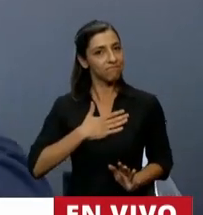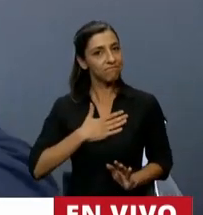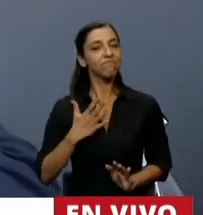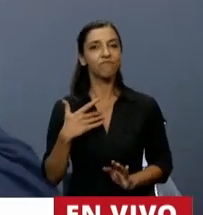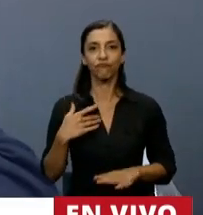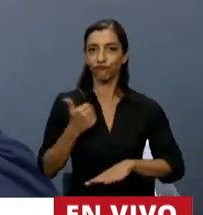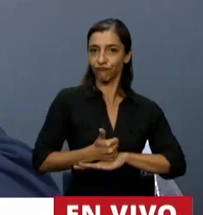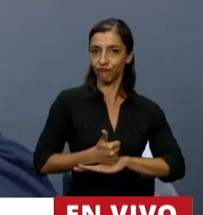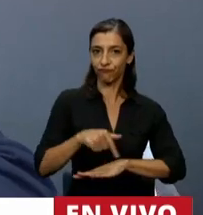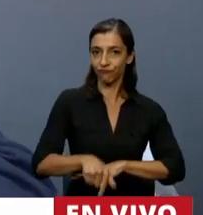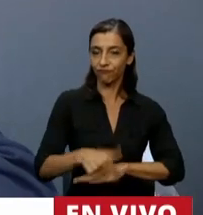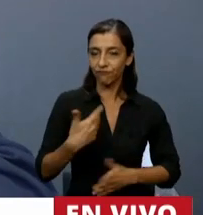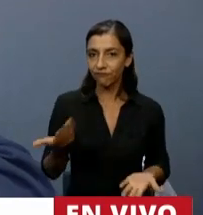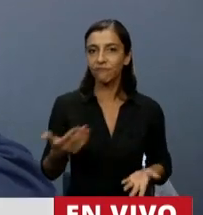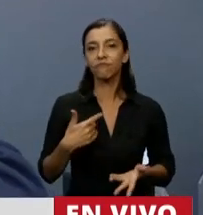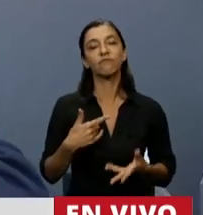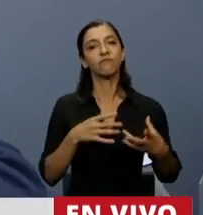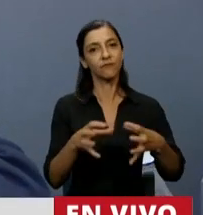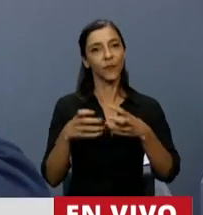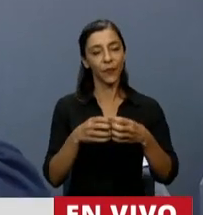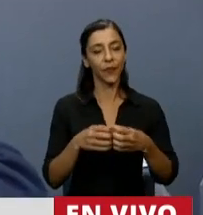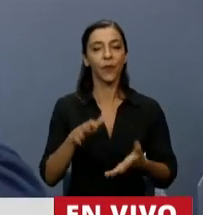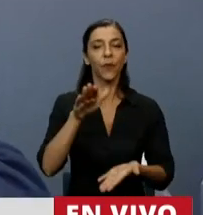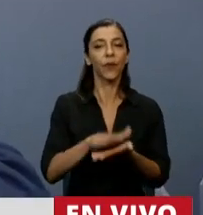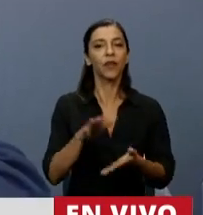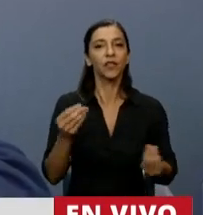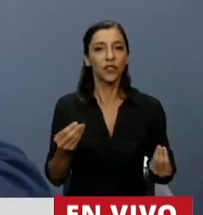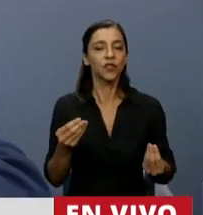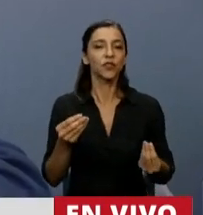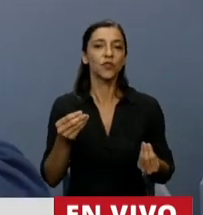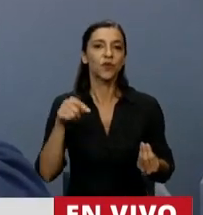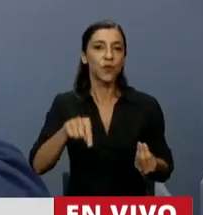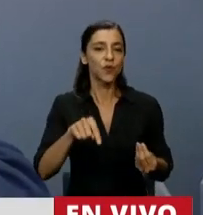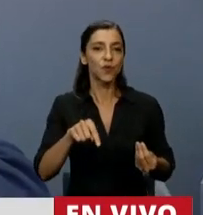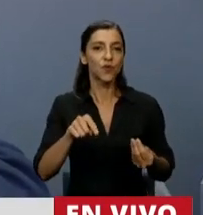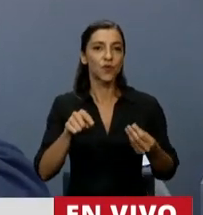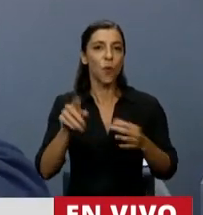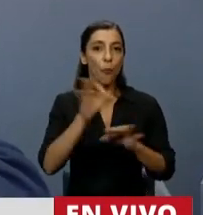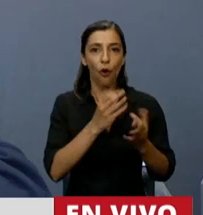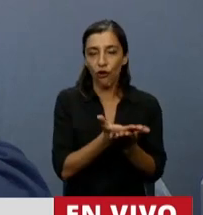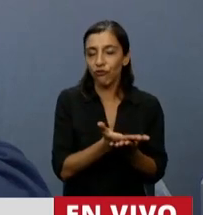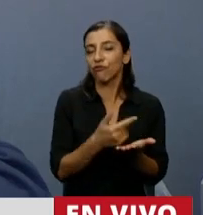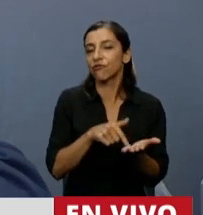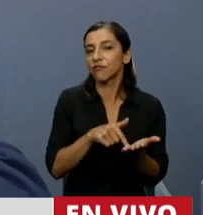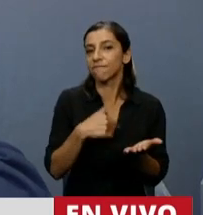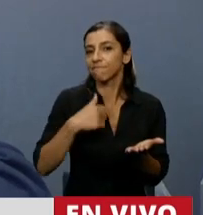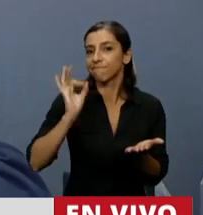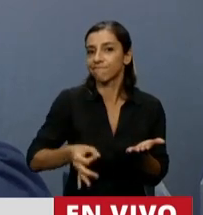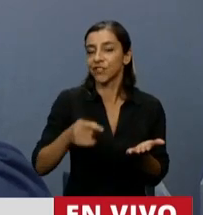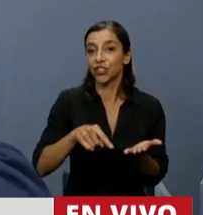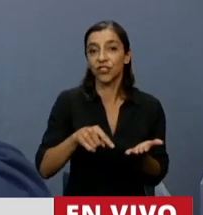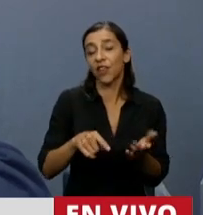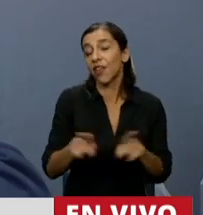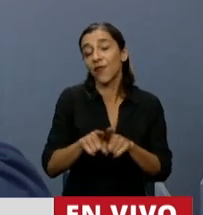acá dando tratamiento a este proyecto de ley que seguramente, como ha sido la ley